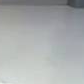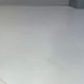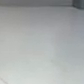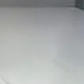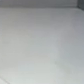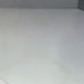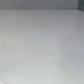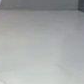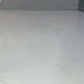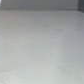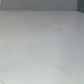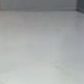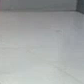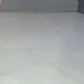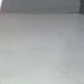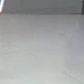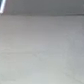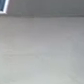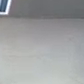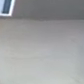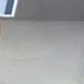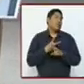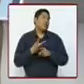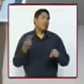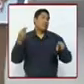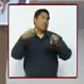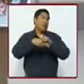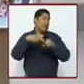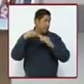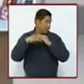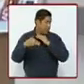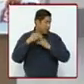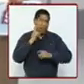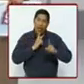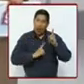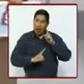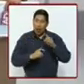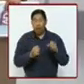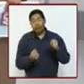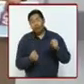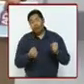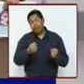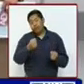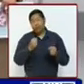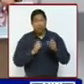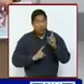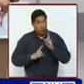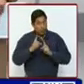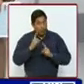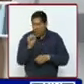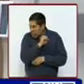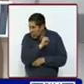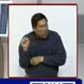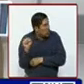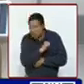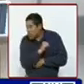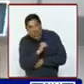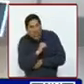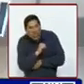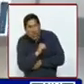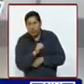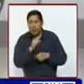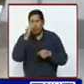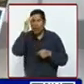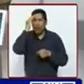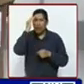Bueno, y realmente tiene uno que tener mucho cuidado a la hora de subirse en transporte público porque hay algunos conductores imprudentes. No sé qué tienen en la cabeza, saben